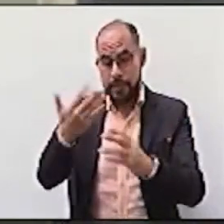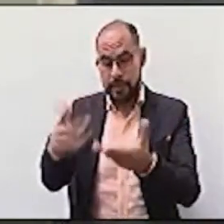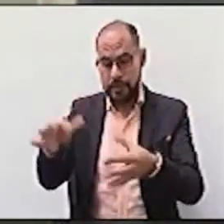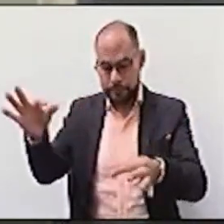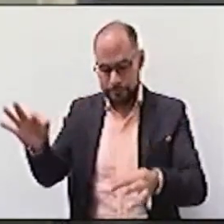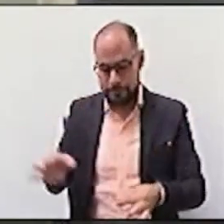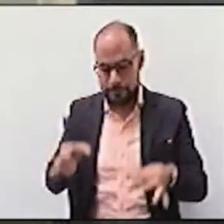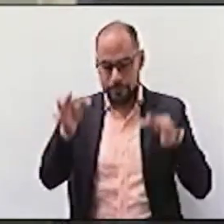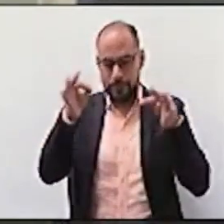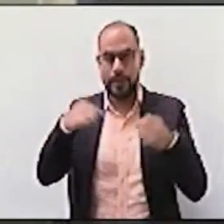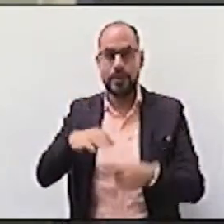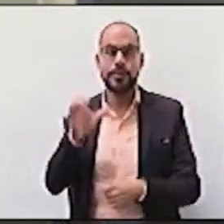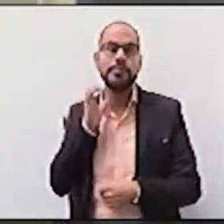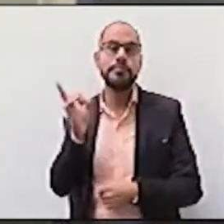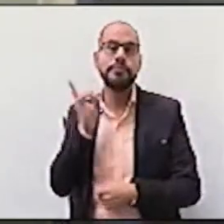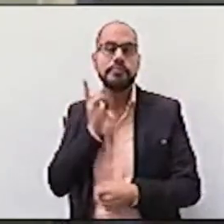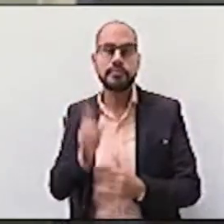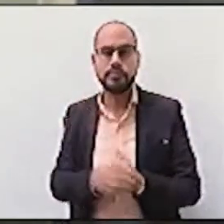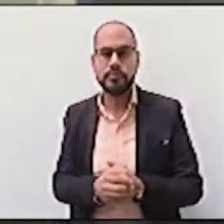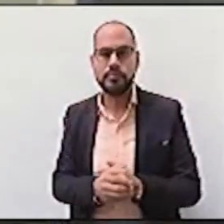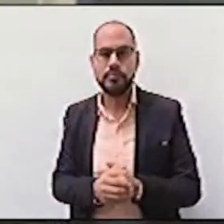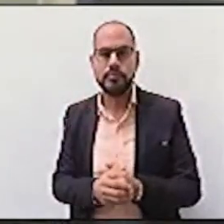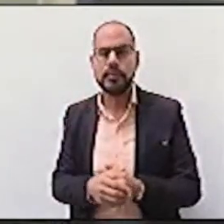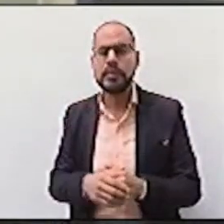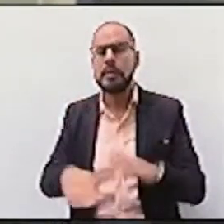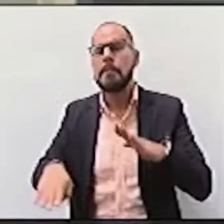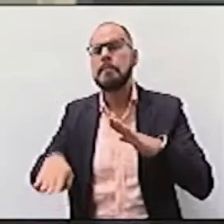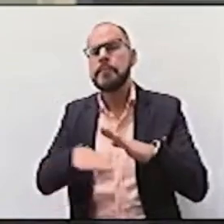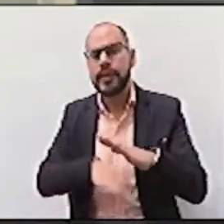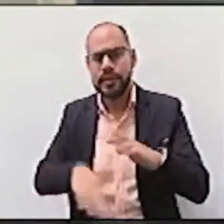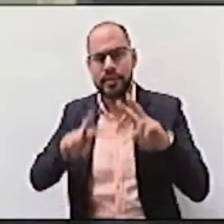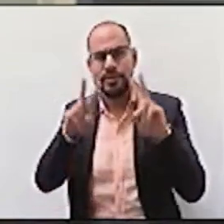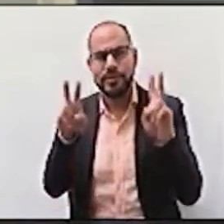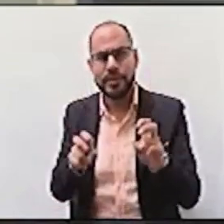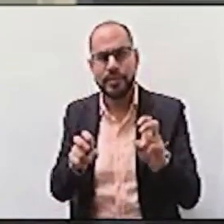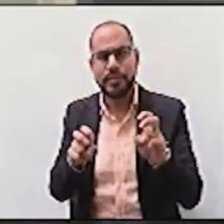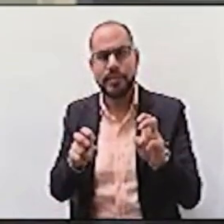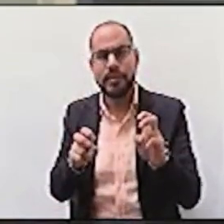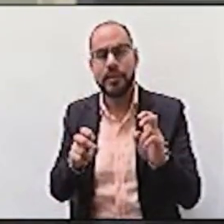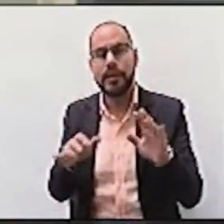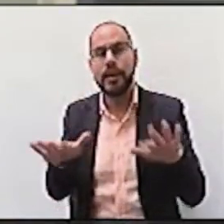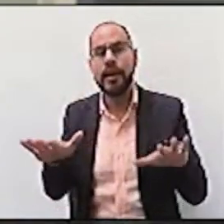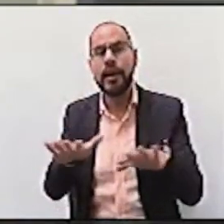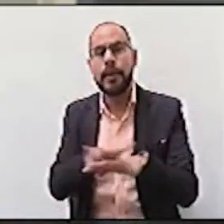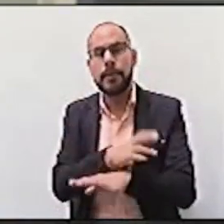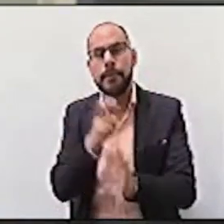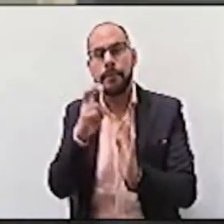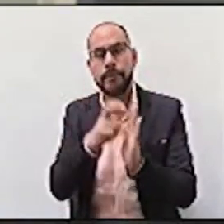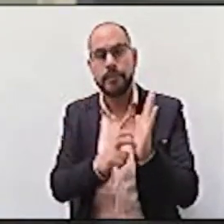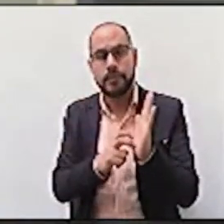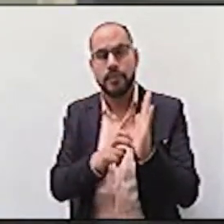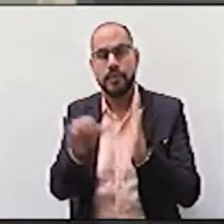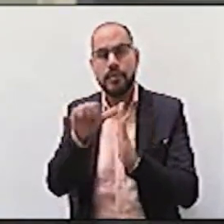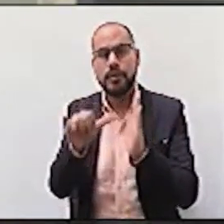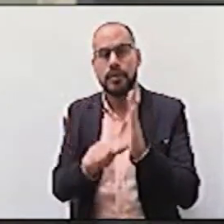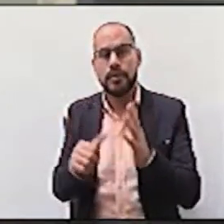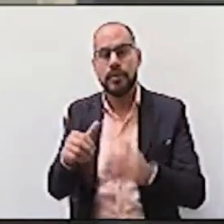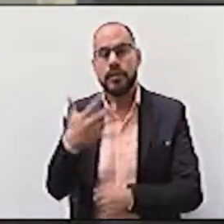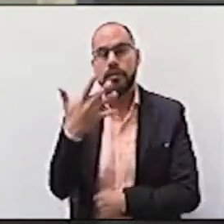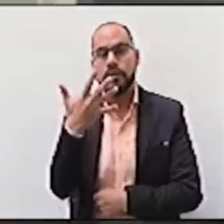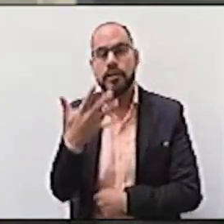de Diputados. Es básicamente una modificación al artículo